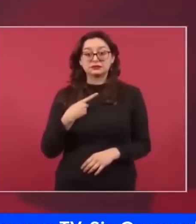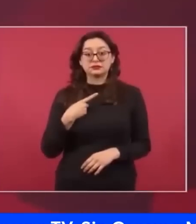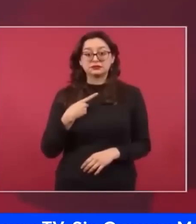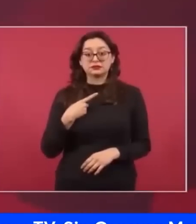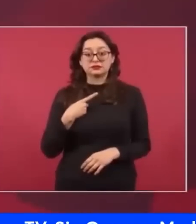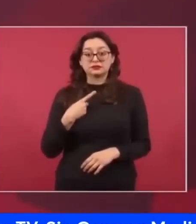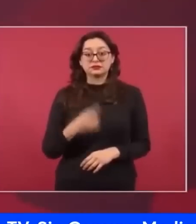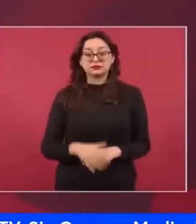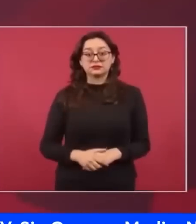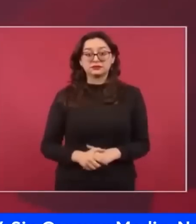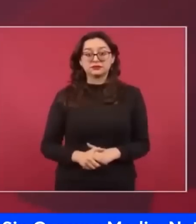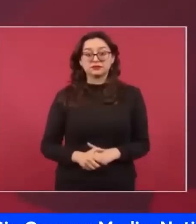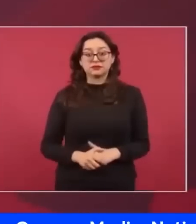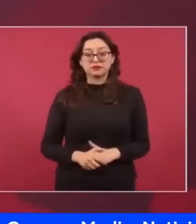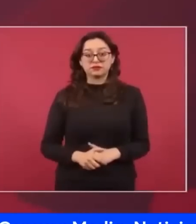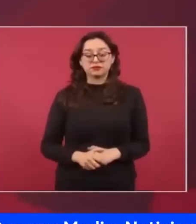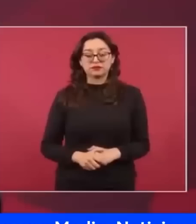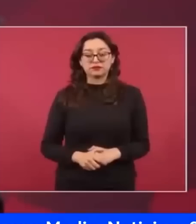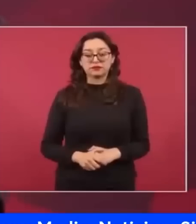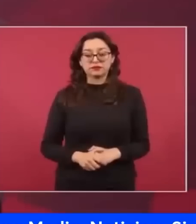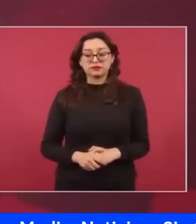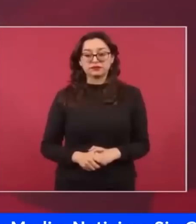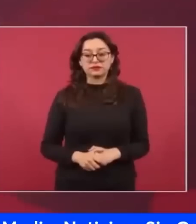¿la qué? A ver,